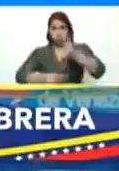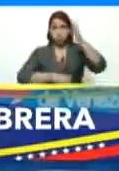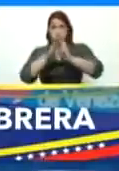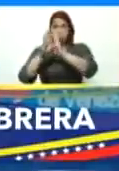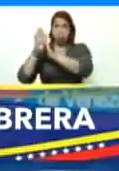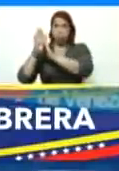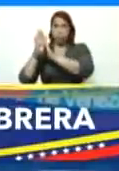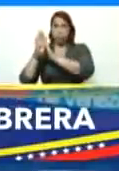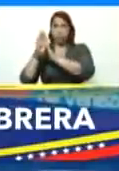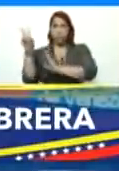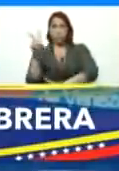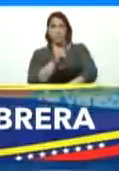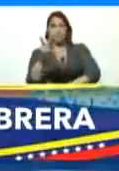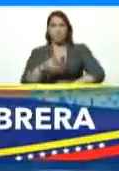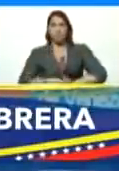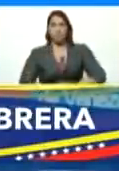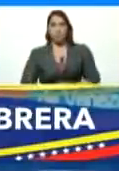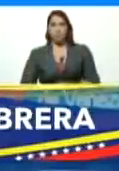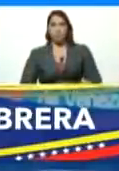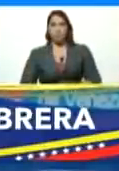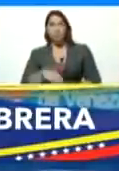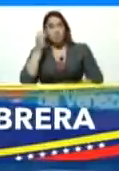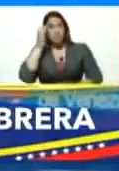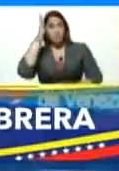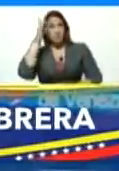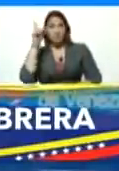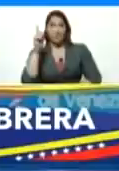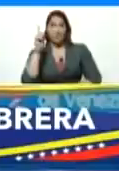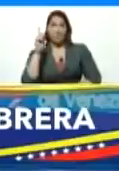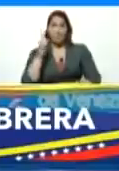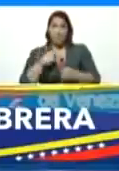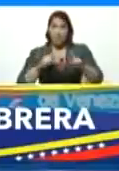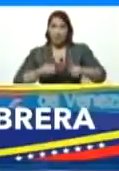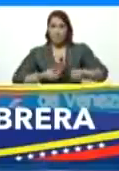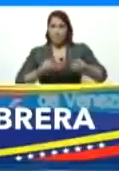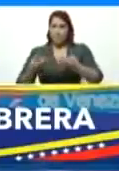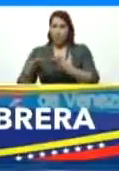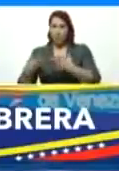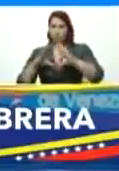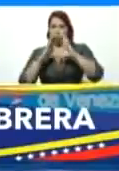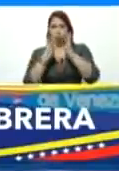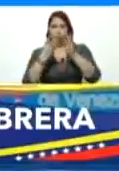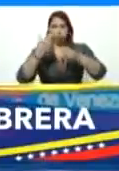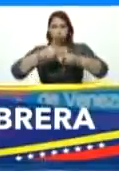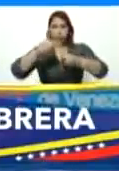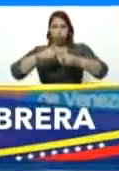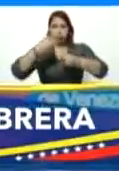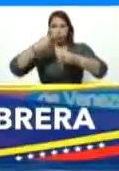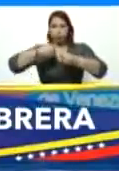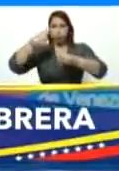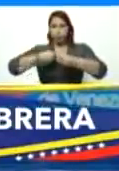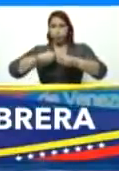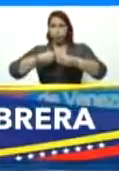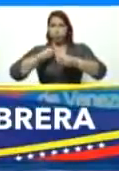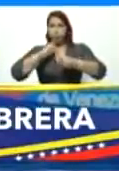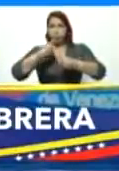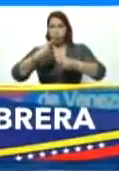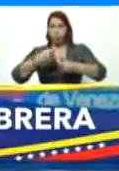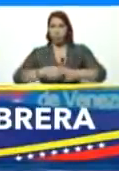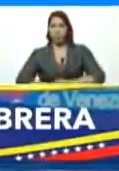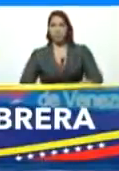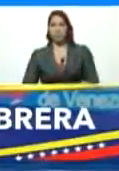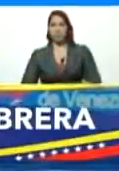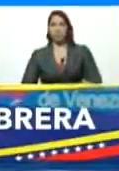de venezuela y la capacidad para abastecer al mundo de petróleo y de gas he dicho a cobo